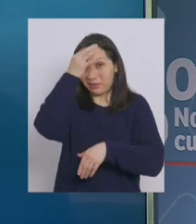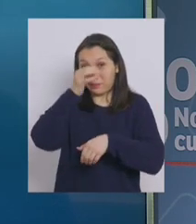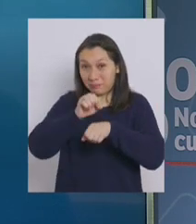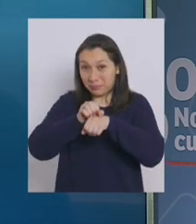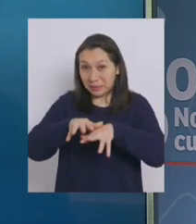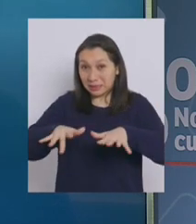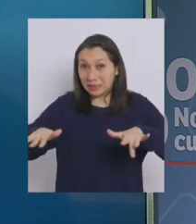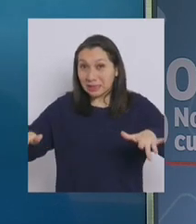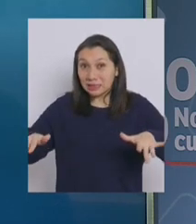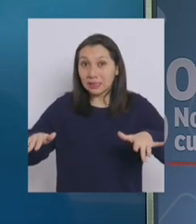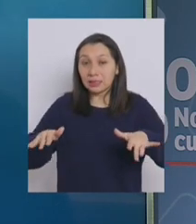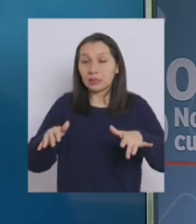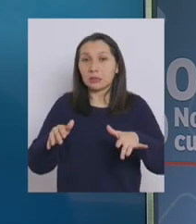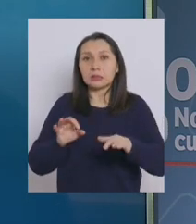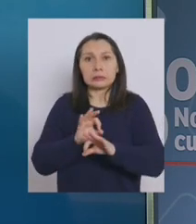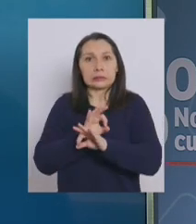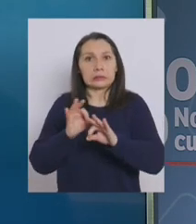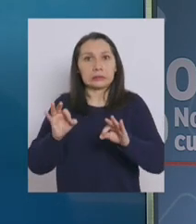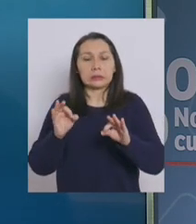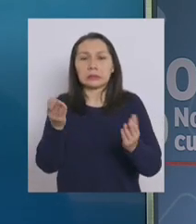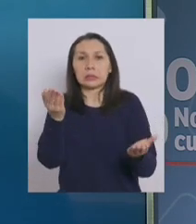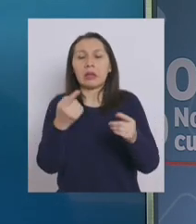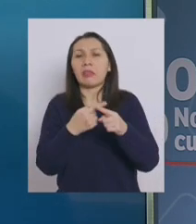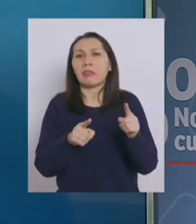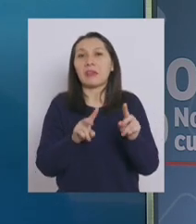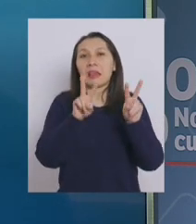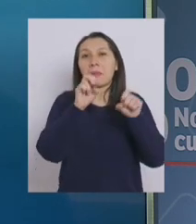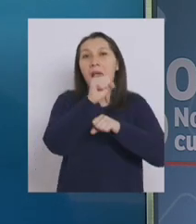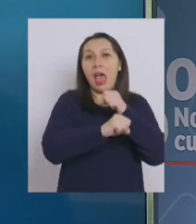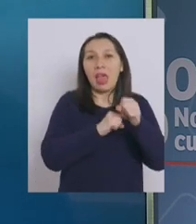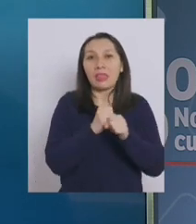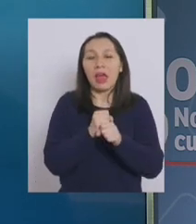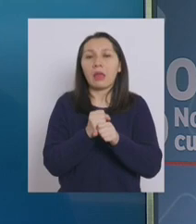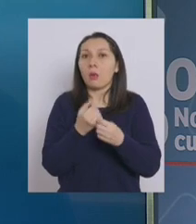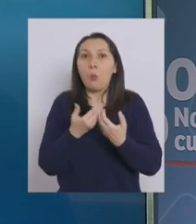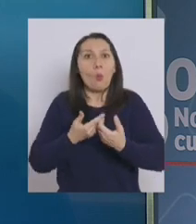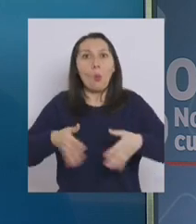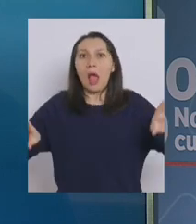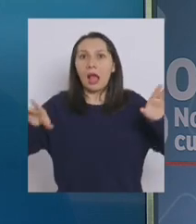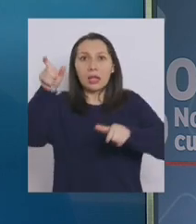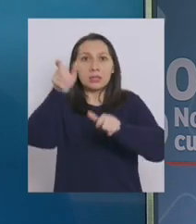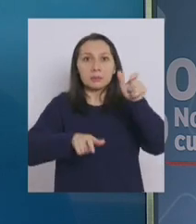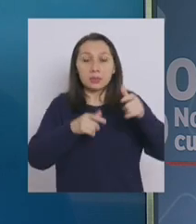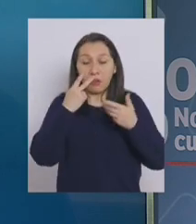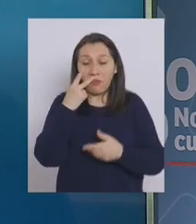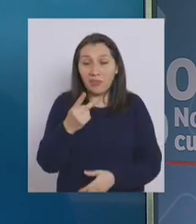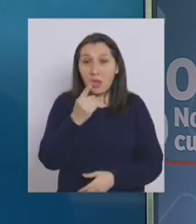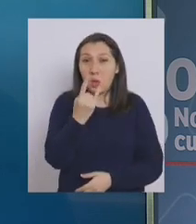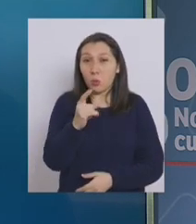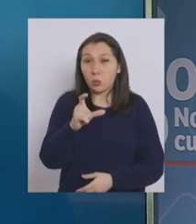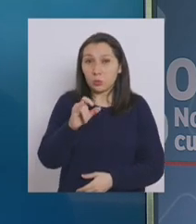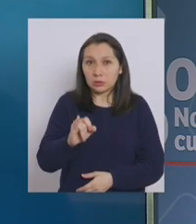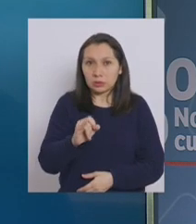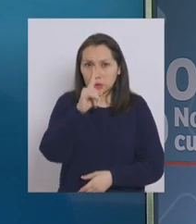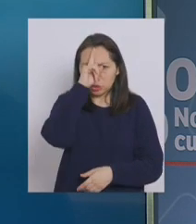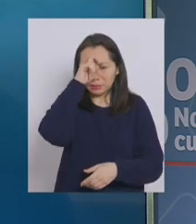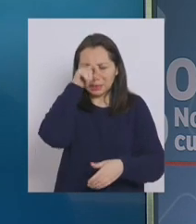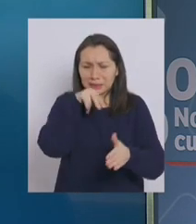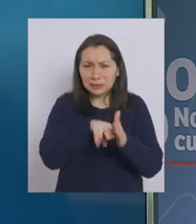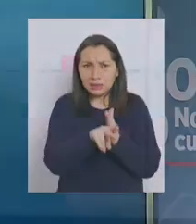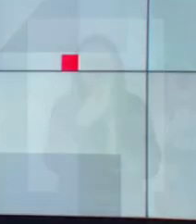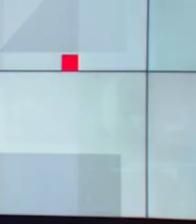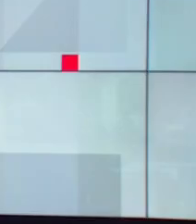no ha discriminado ni por rango etario ni por enfermedad. Hoy día vemos en las unidades de cuidados intensivos... Muy bien, vamos